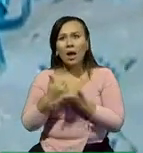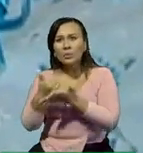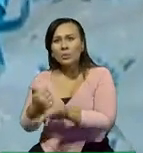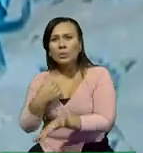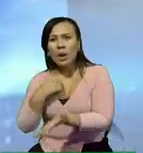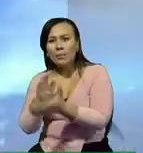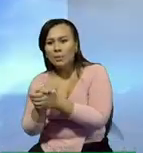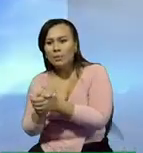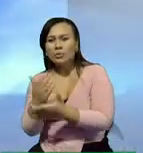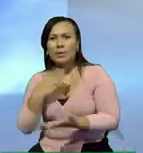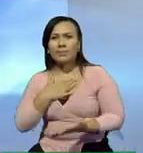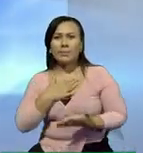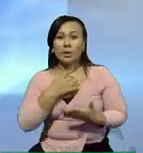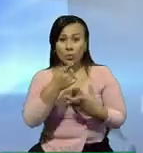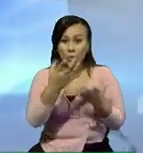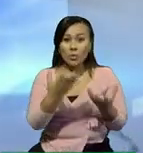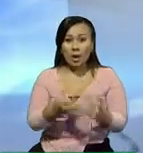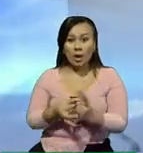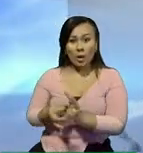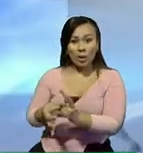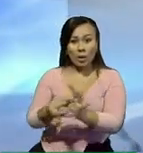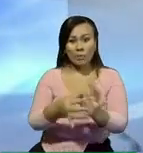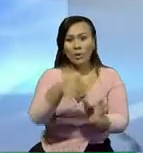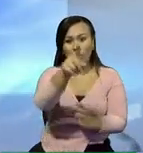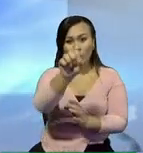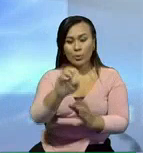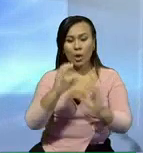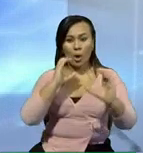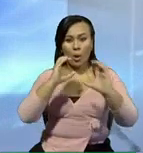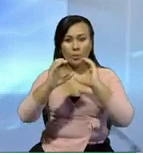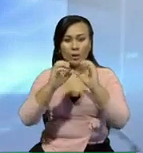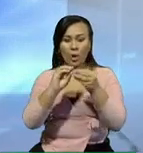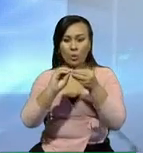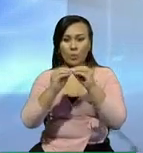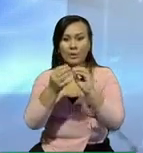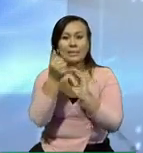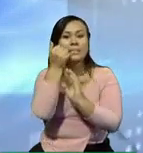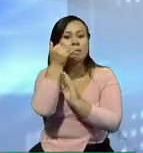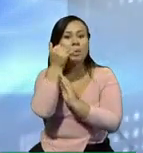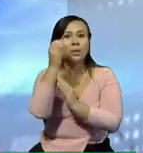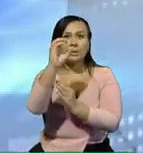mi esposo. Si usted desea colaborar, puede comunicarse al